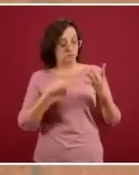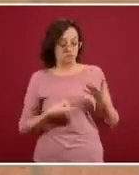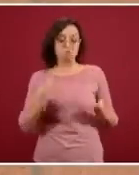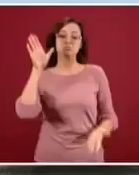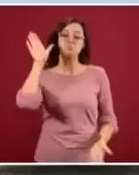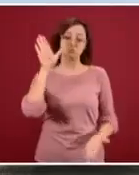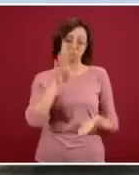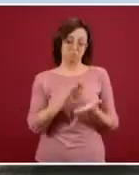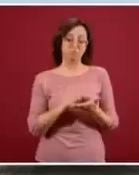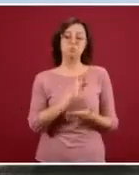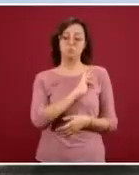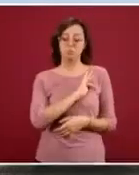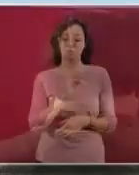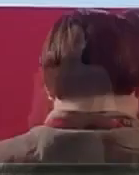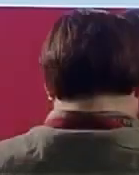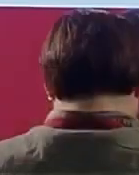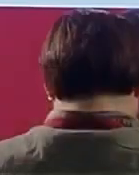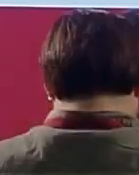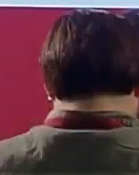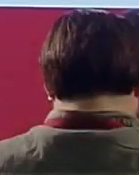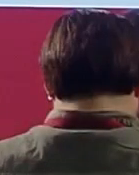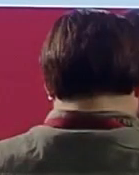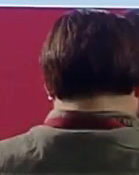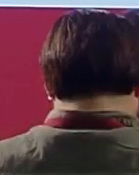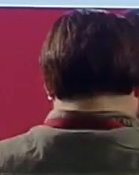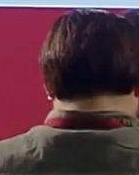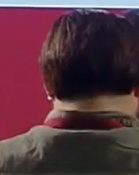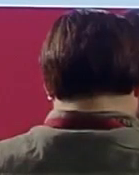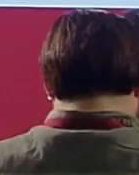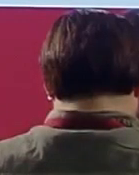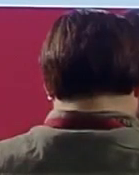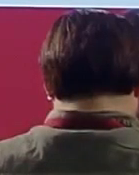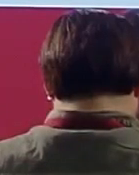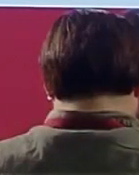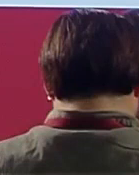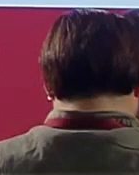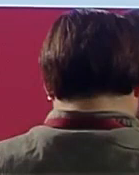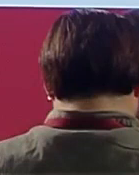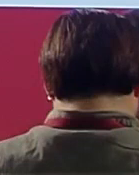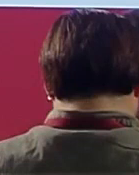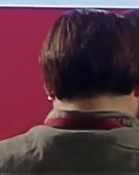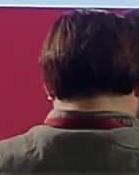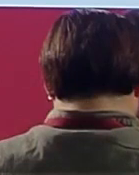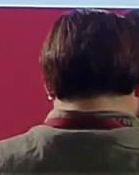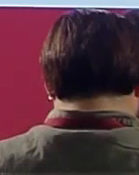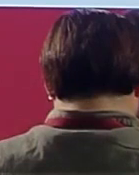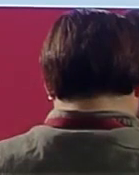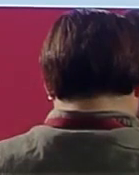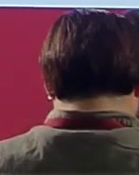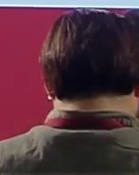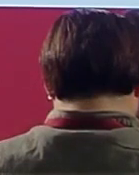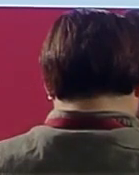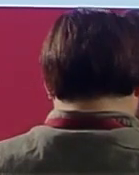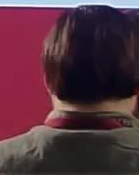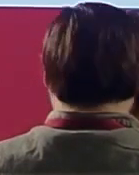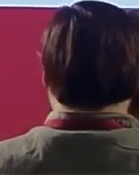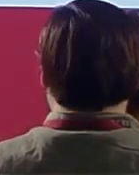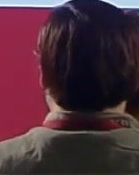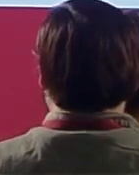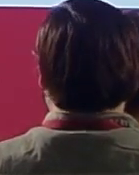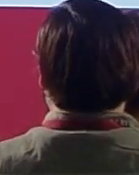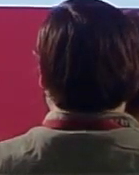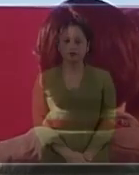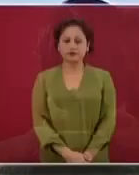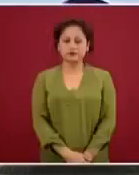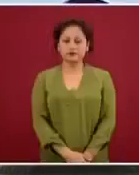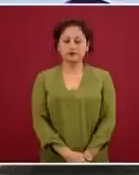aquí mucha atención. En este momento no hay un desabasto de sangre en el país, pero las medidas y acciones que debemos